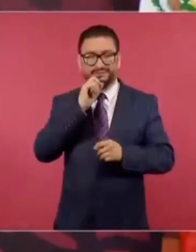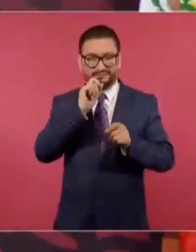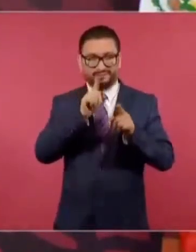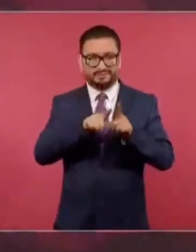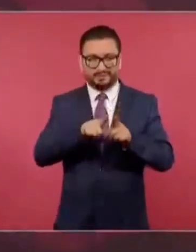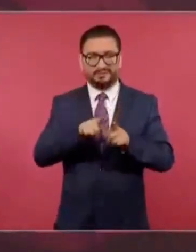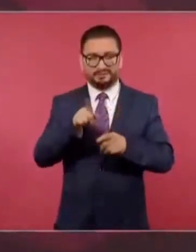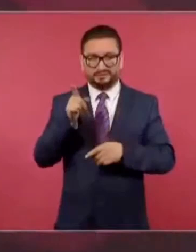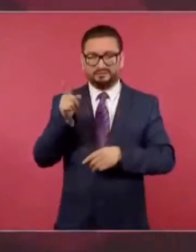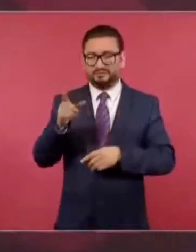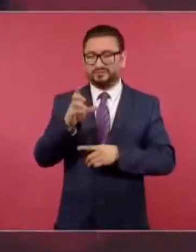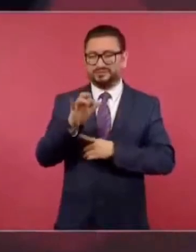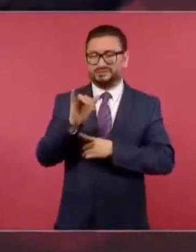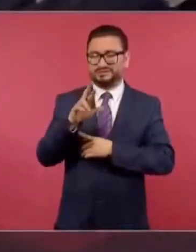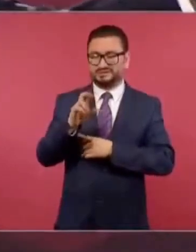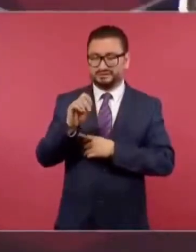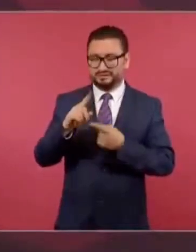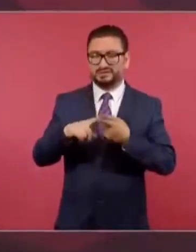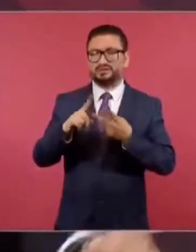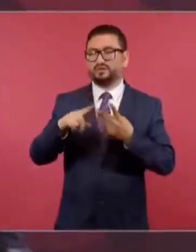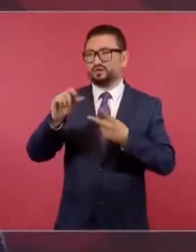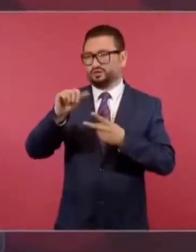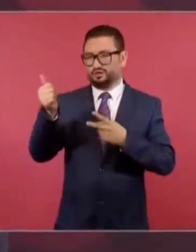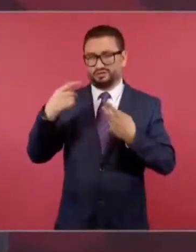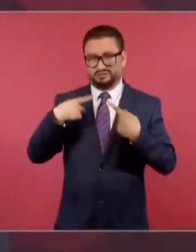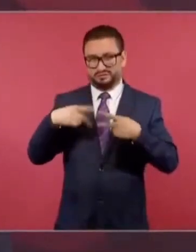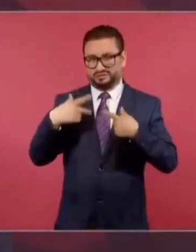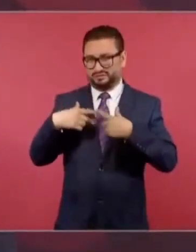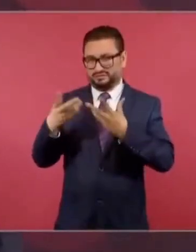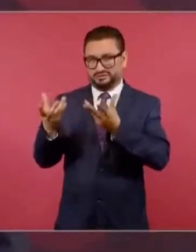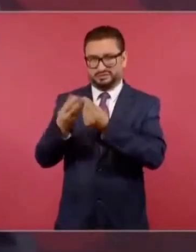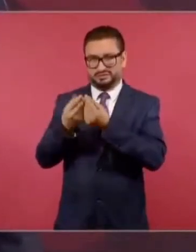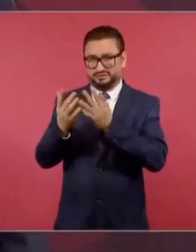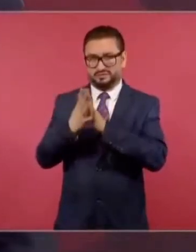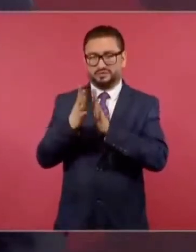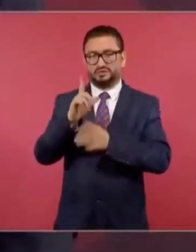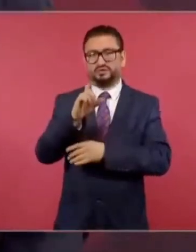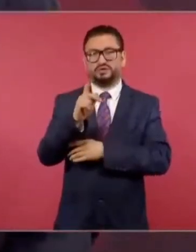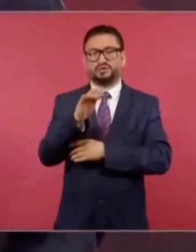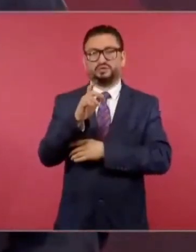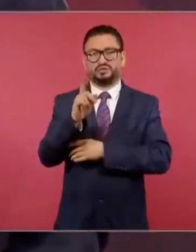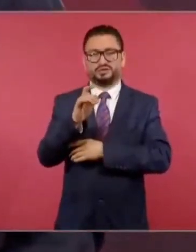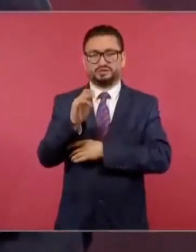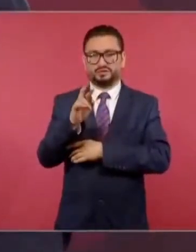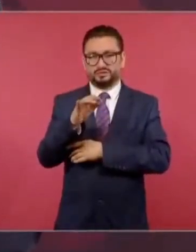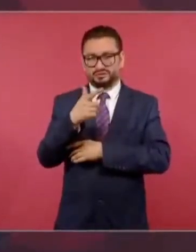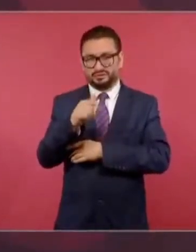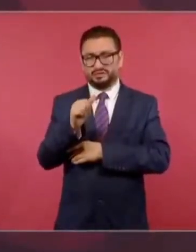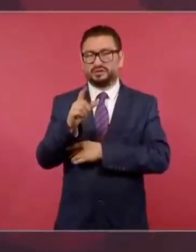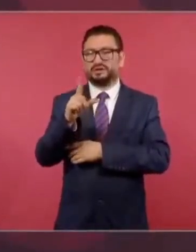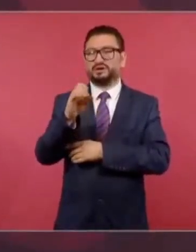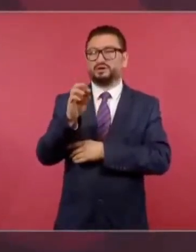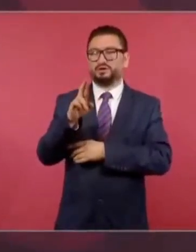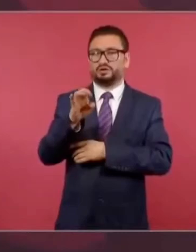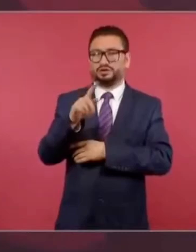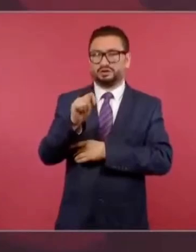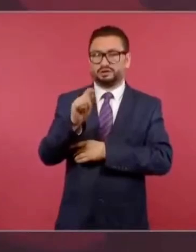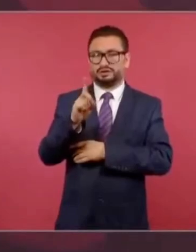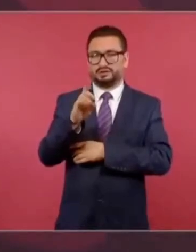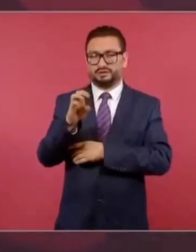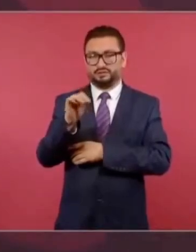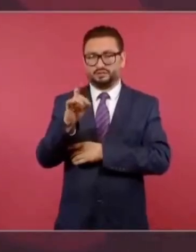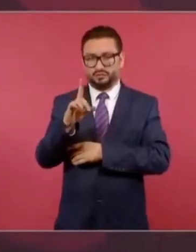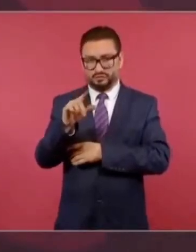en abono a Ciro y a muchos otros, a López Dóriga y a Loret de Mola y a